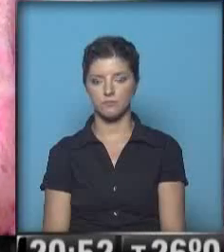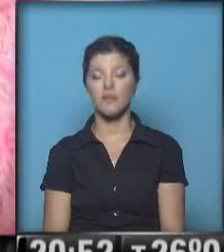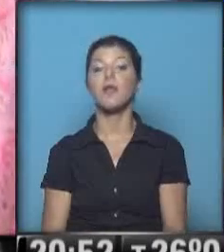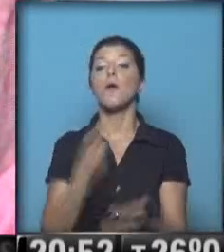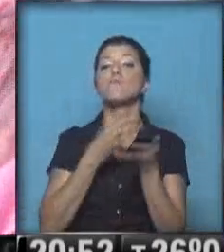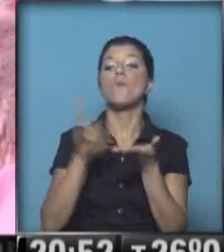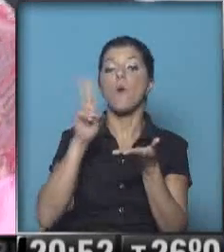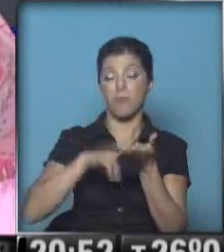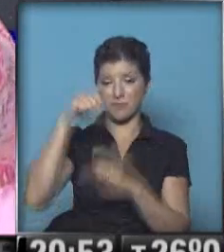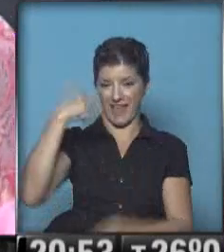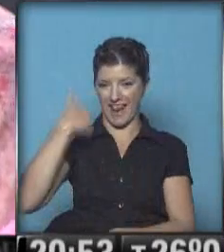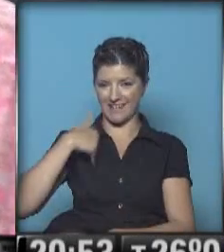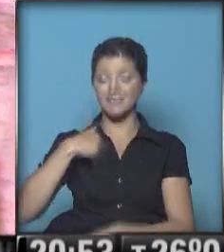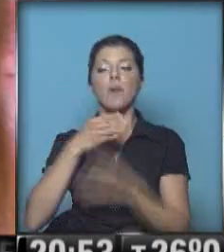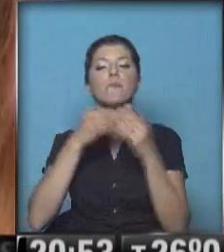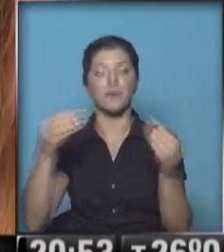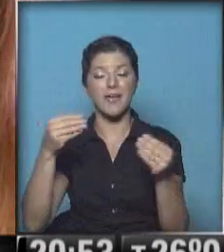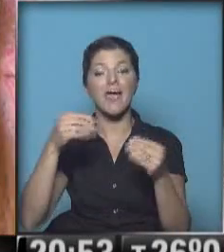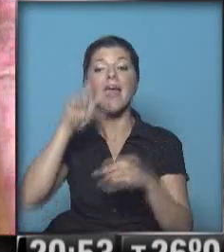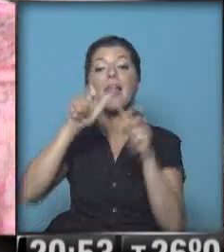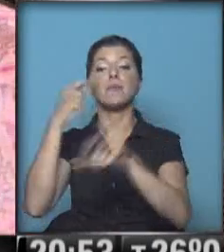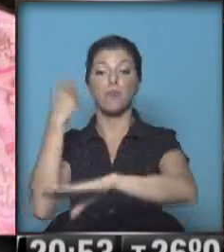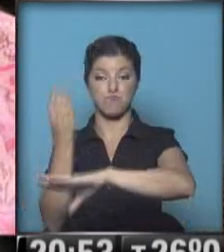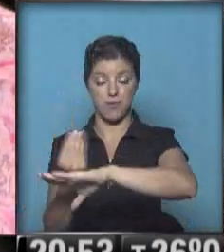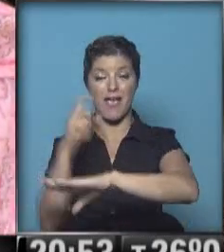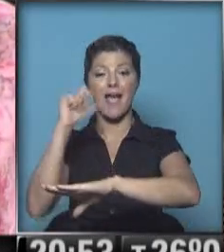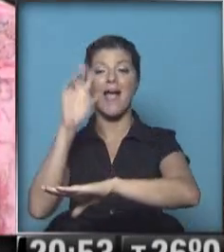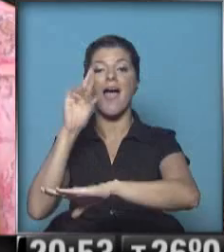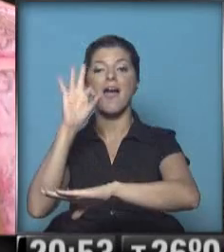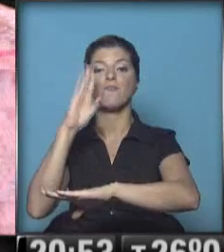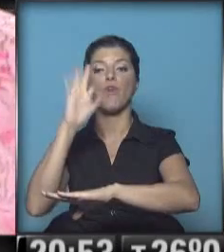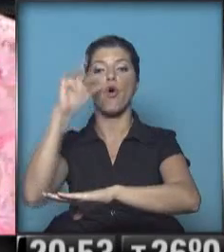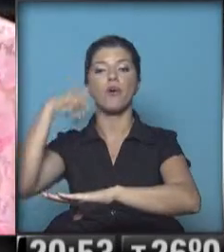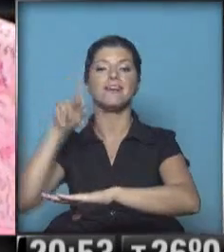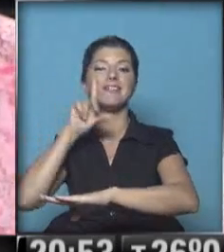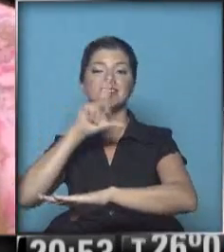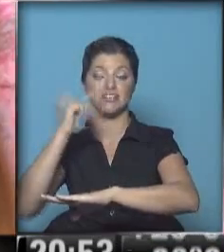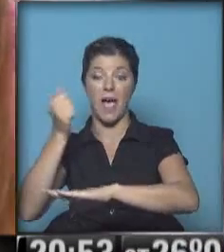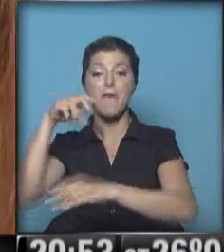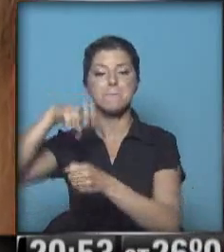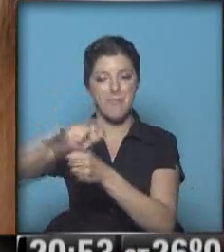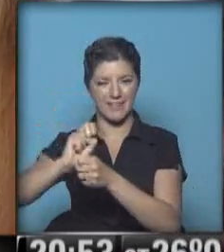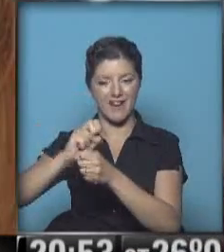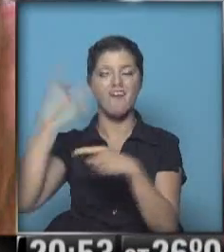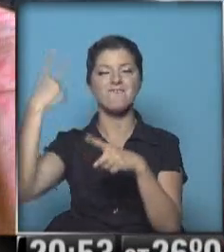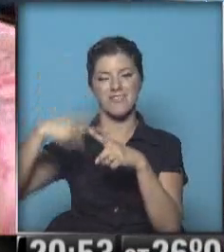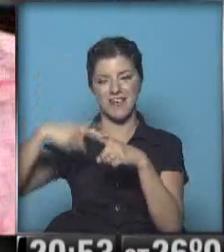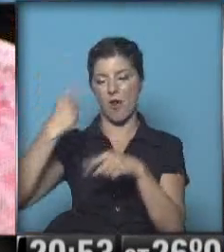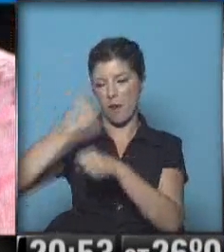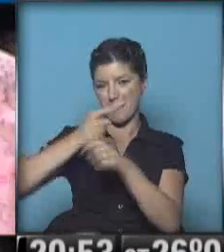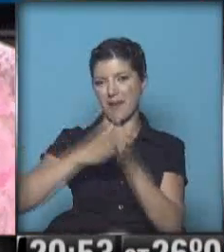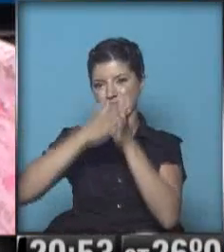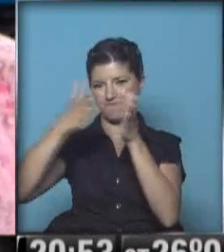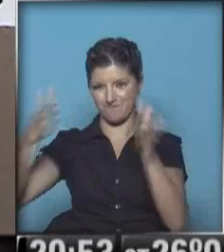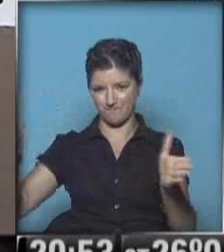Volvemos a nuestro país porque los vecinos del barrio La Carbonilla, que está ubicado en La Paternal, celebraron la primera etapa de la